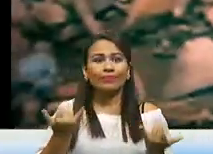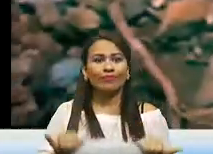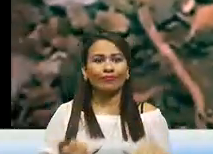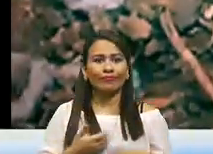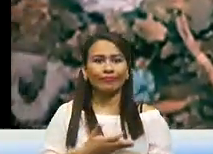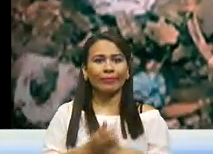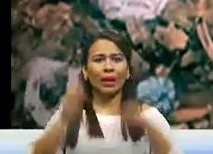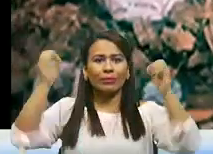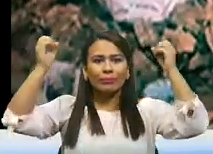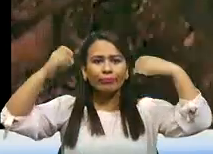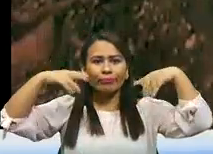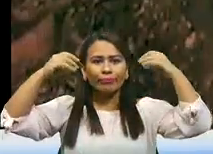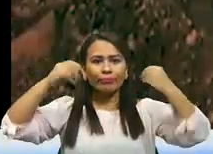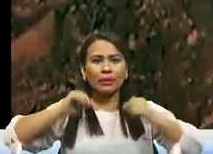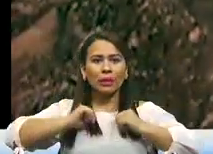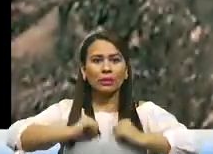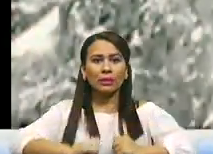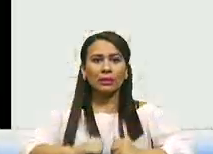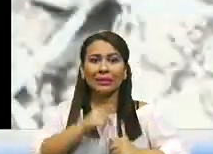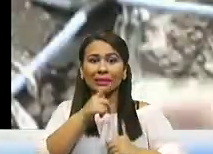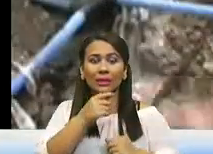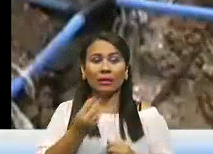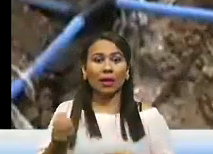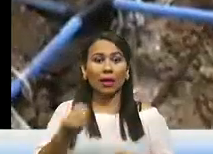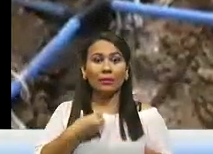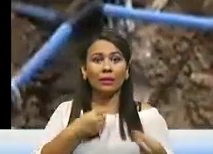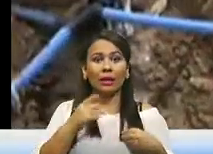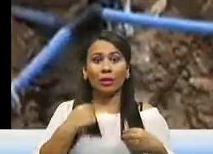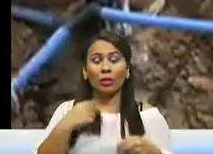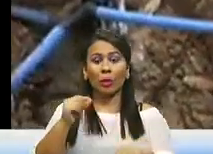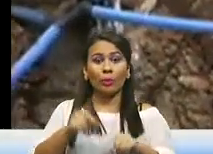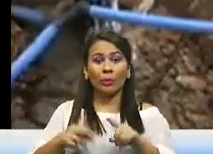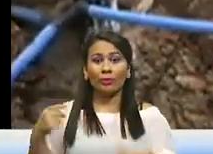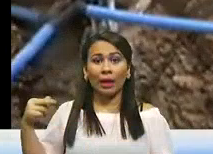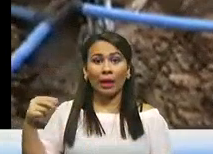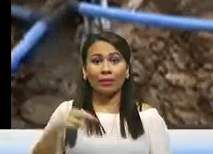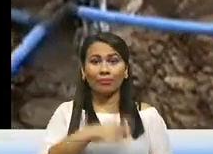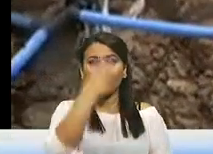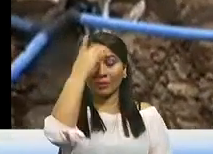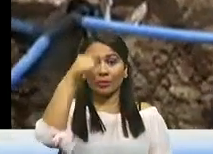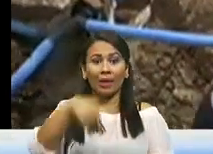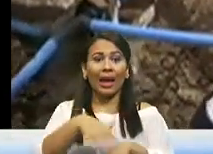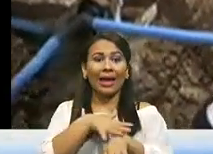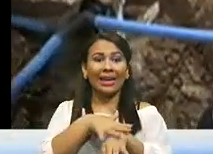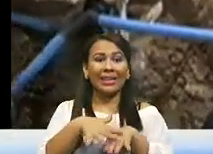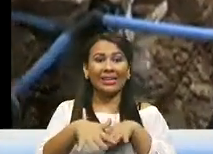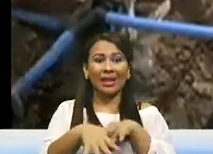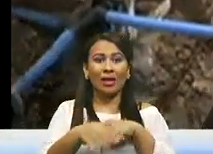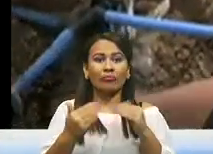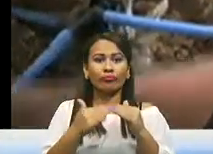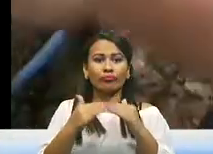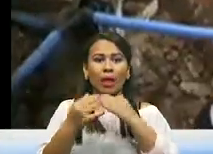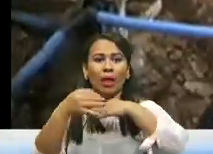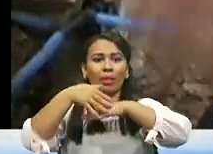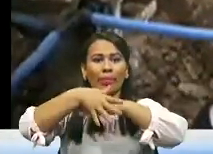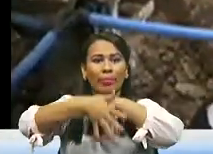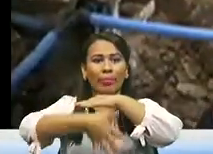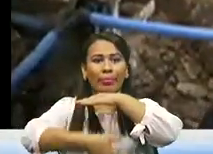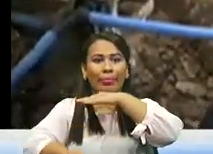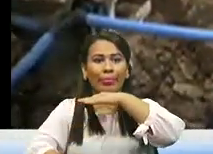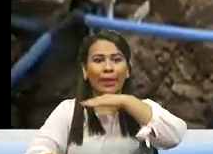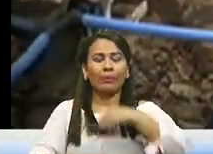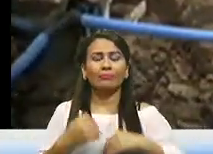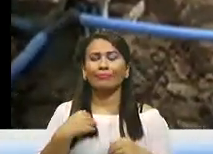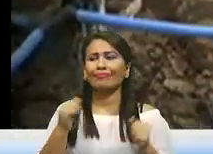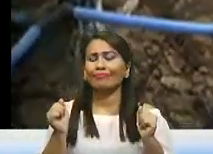el invierno ha golpeado implacable. Nadie puede salir aquí porque esto parece río y esto parece cascada, el agua baja que usted ni se lo